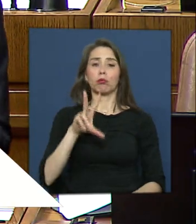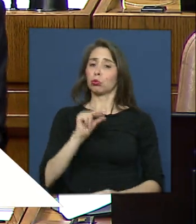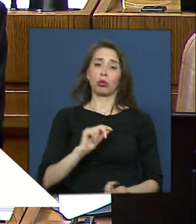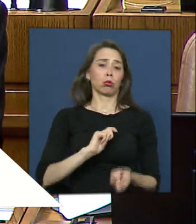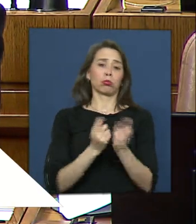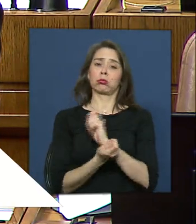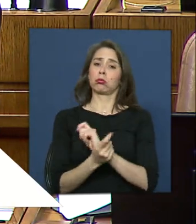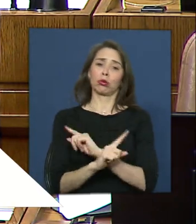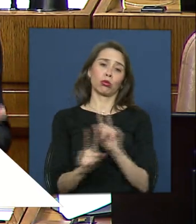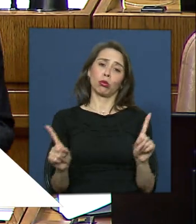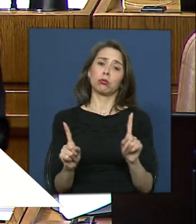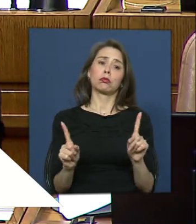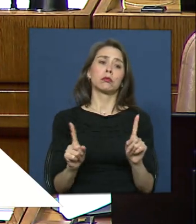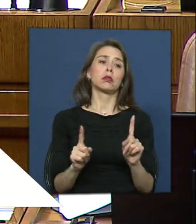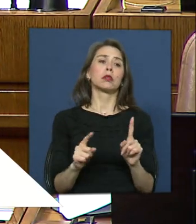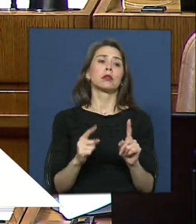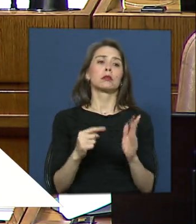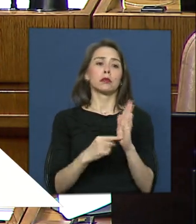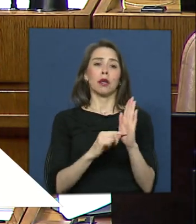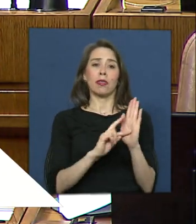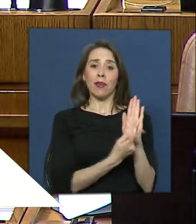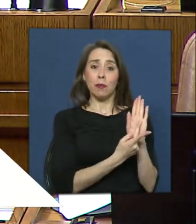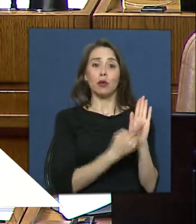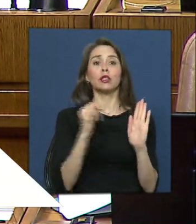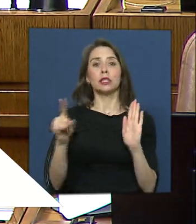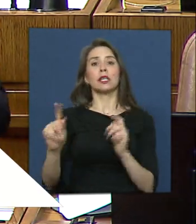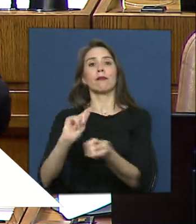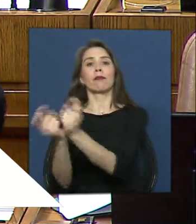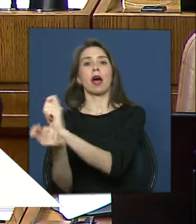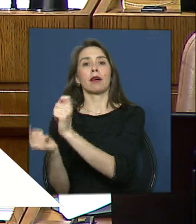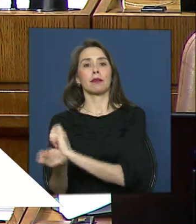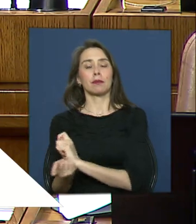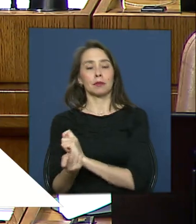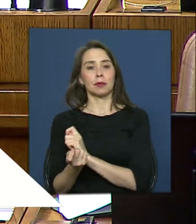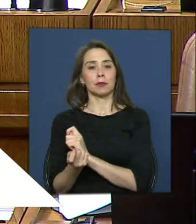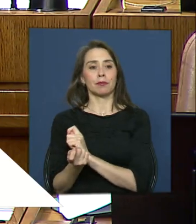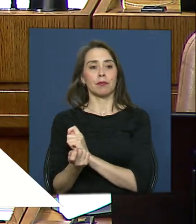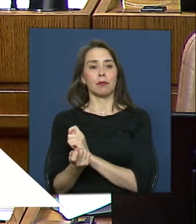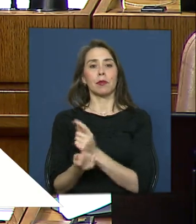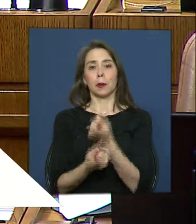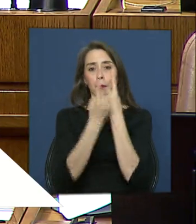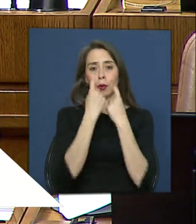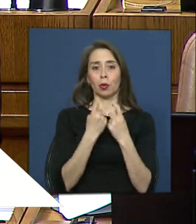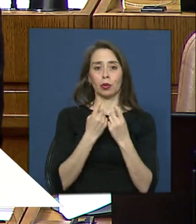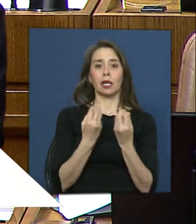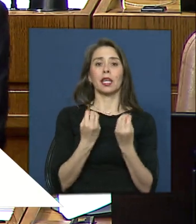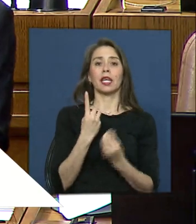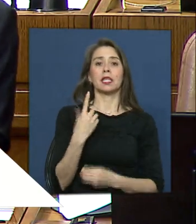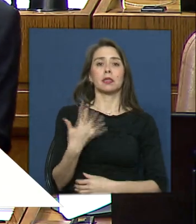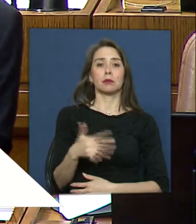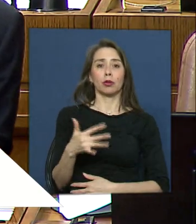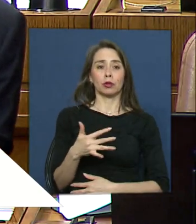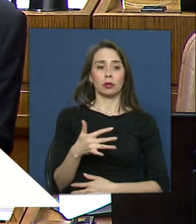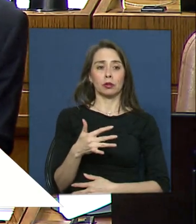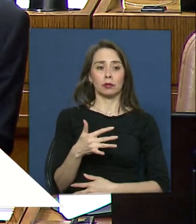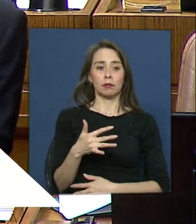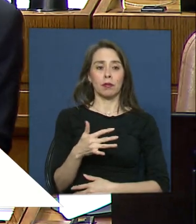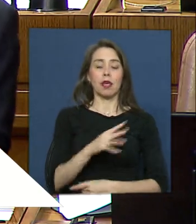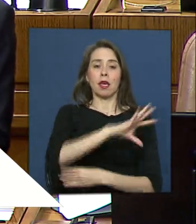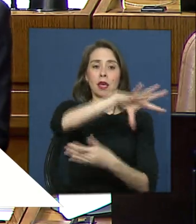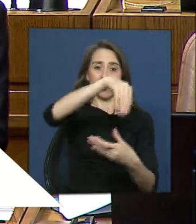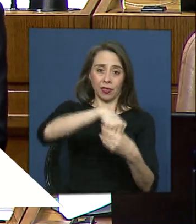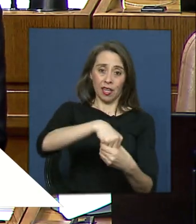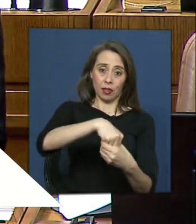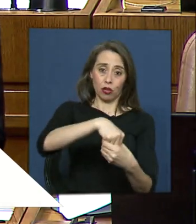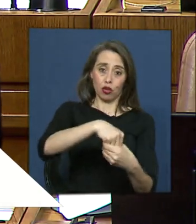tienen forma de hacerlo si es que no lo reparan así. Por tanto, uno tiene que preguntarse realmente qué es lo que nos importa. ¿Es lo que sucede al interior del